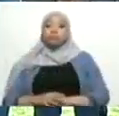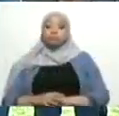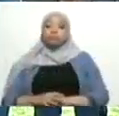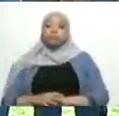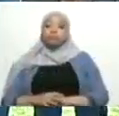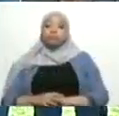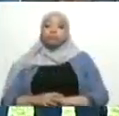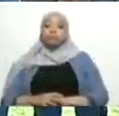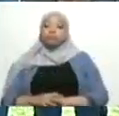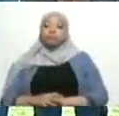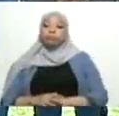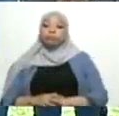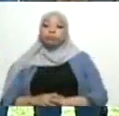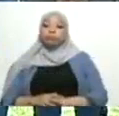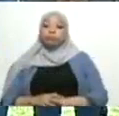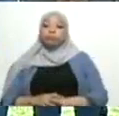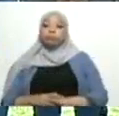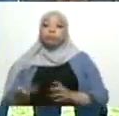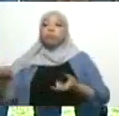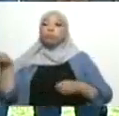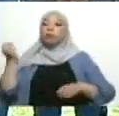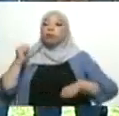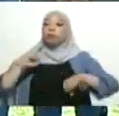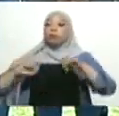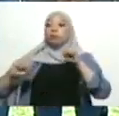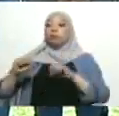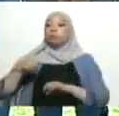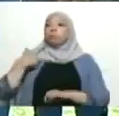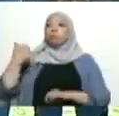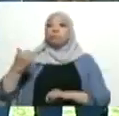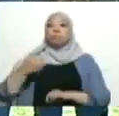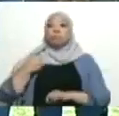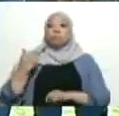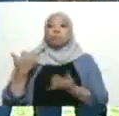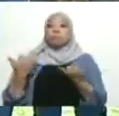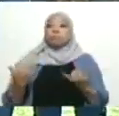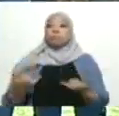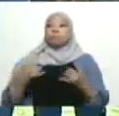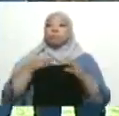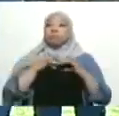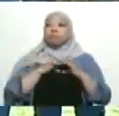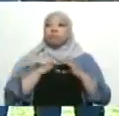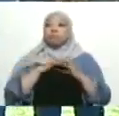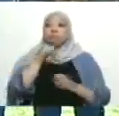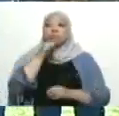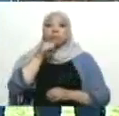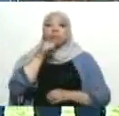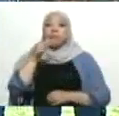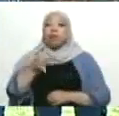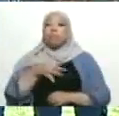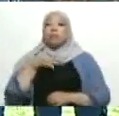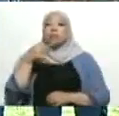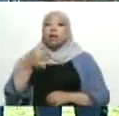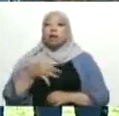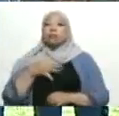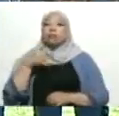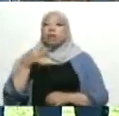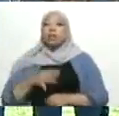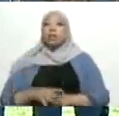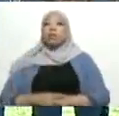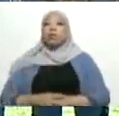Defenderla. Lo que le reclama a cualquiera que la atesore en su corazón, que la tenga ahí sembrada en su corazón,